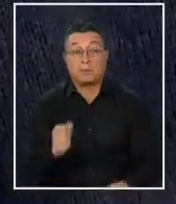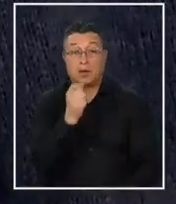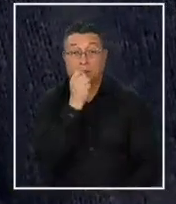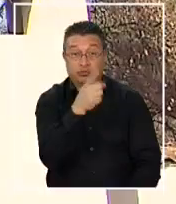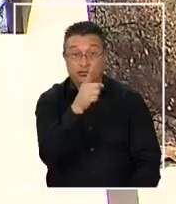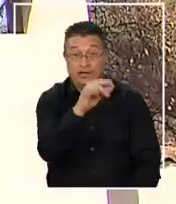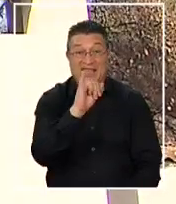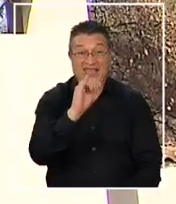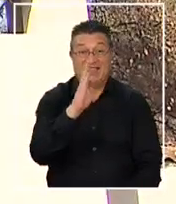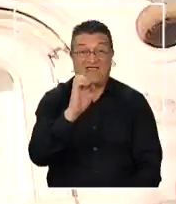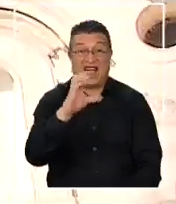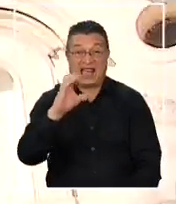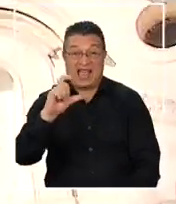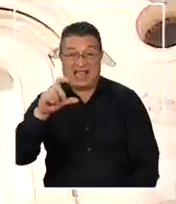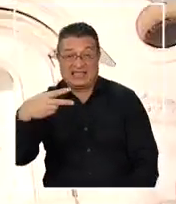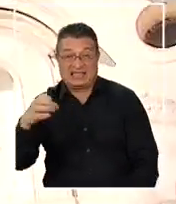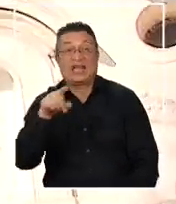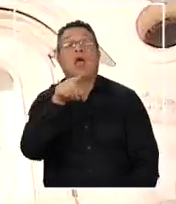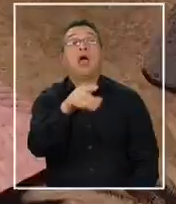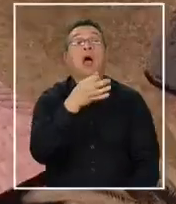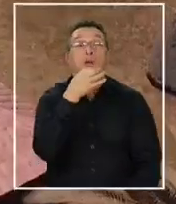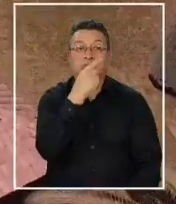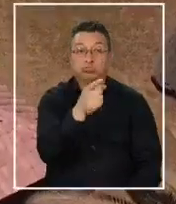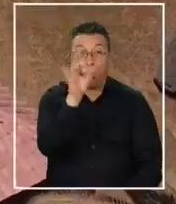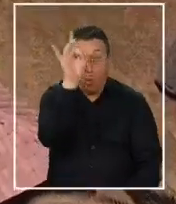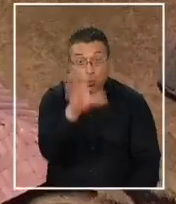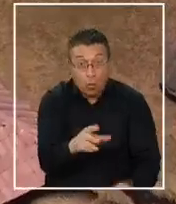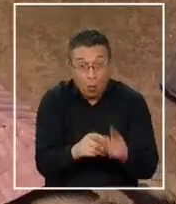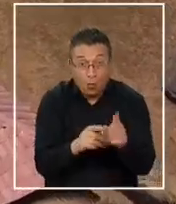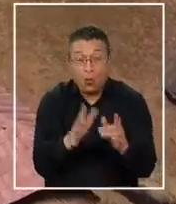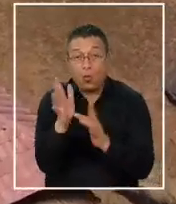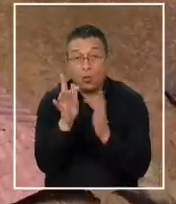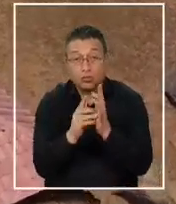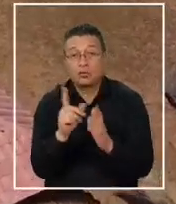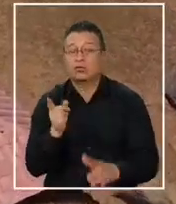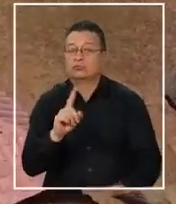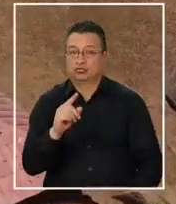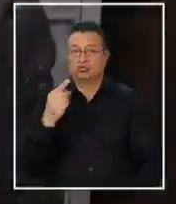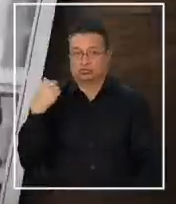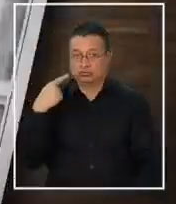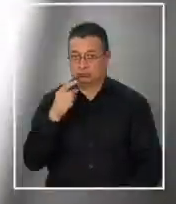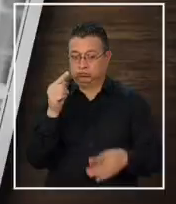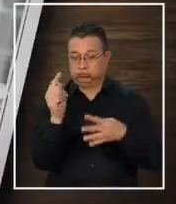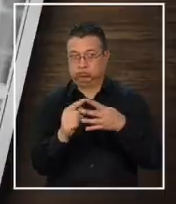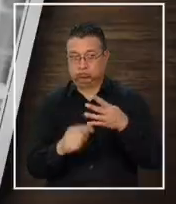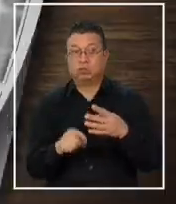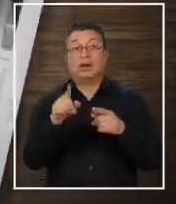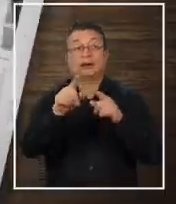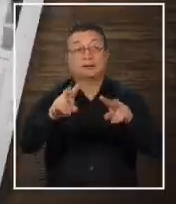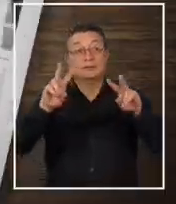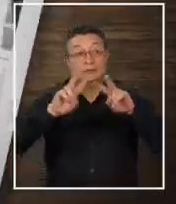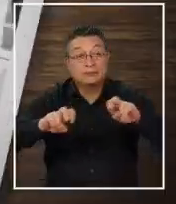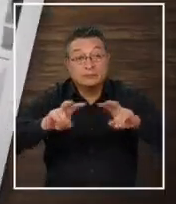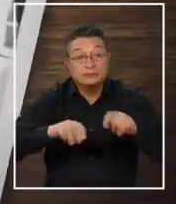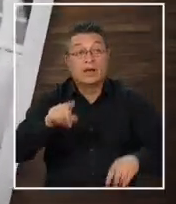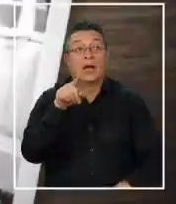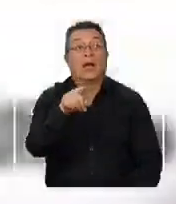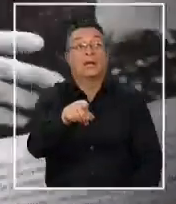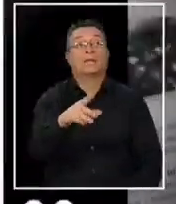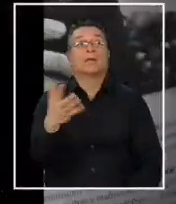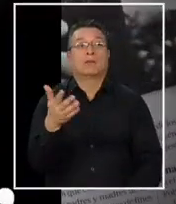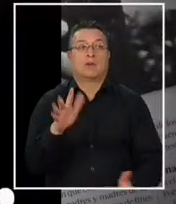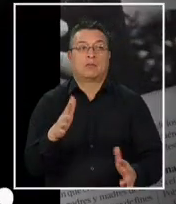contra Ibacache no son las únicas que han afectado a la Compañía de Jesús durante los últimos años. En la investigación se determinó que al